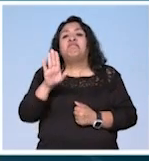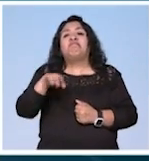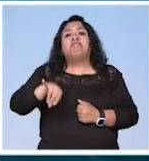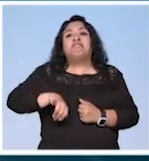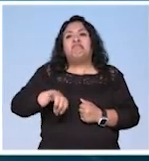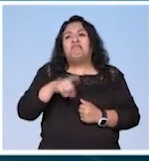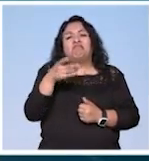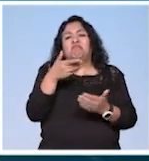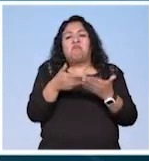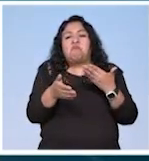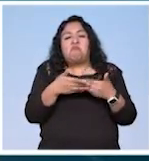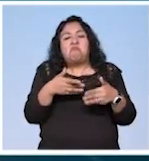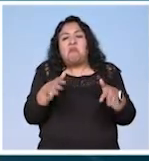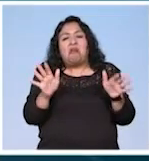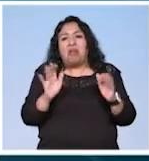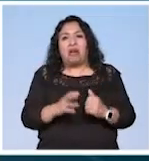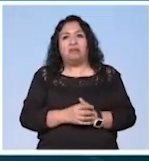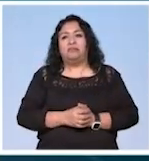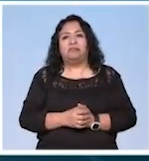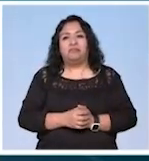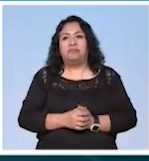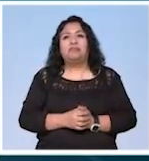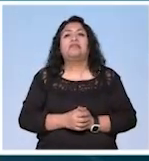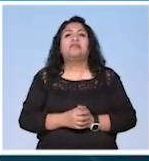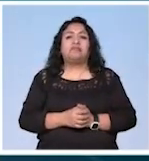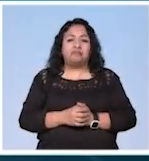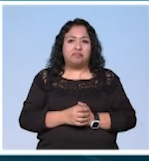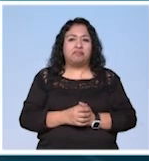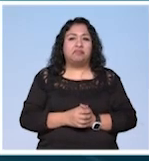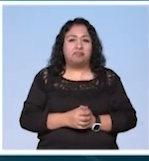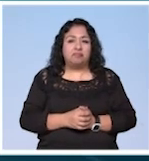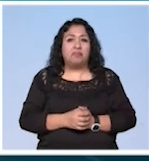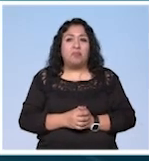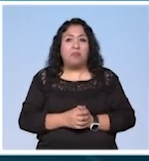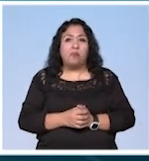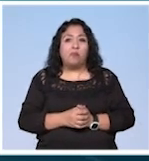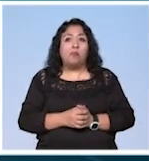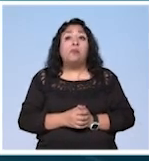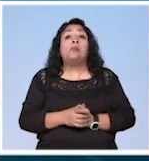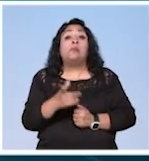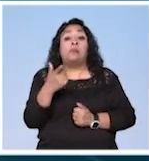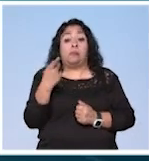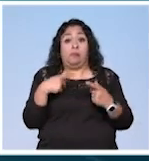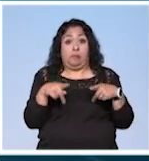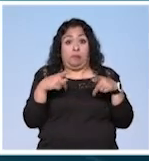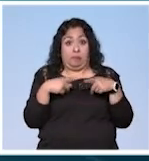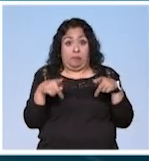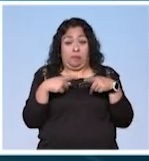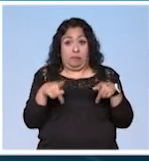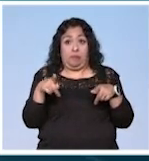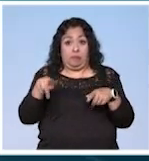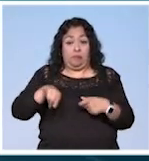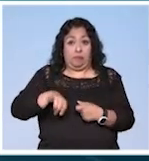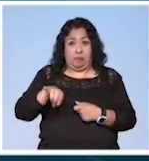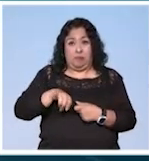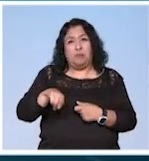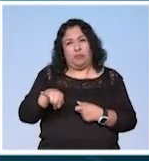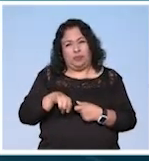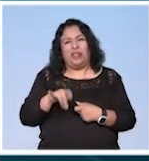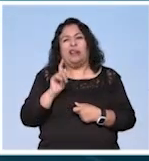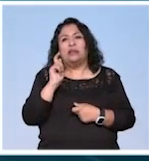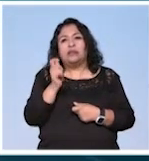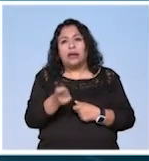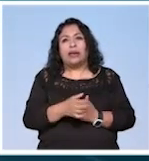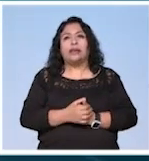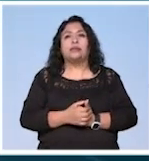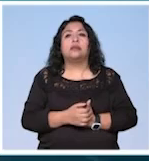es simplemente una moda es una moda porque finalmente lo que al coleccionista le interesa en muchos sentidos